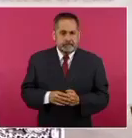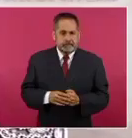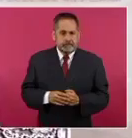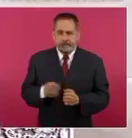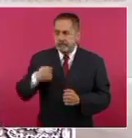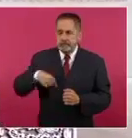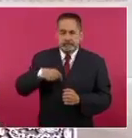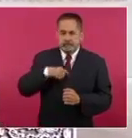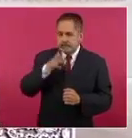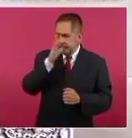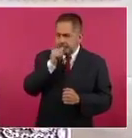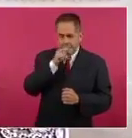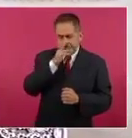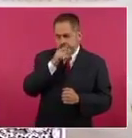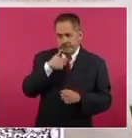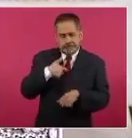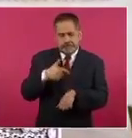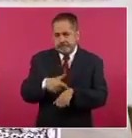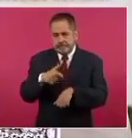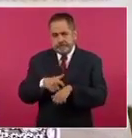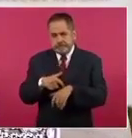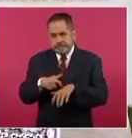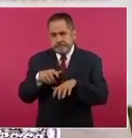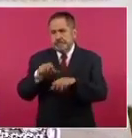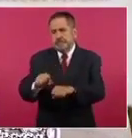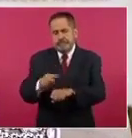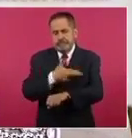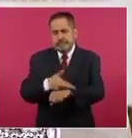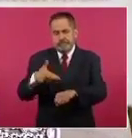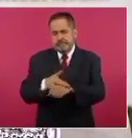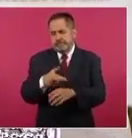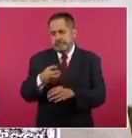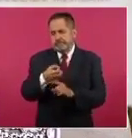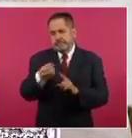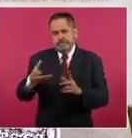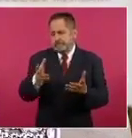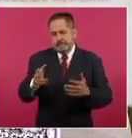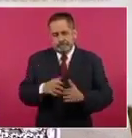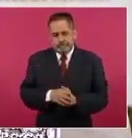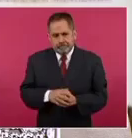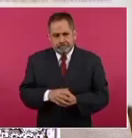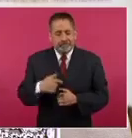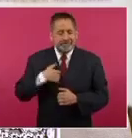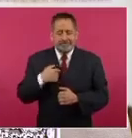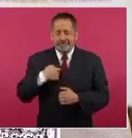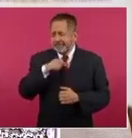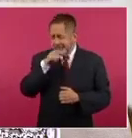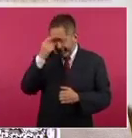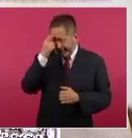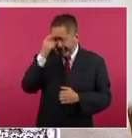nosotros ya no vamos a poder hacer. A mí me apuran mucho